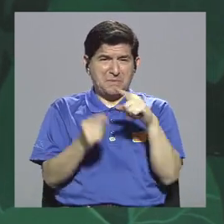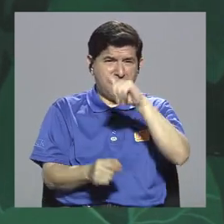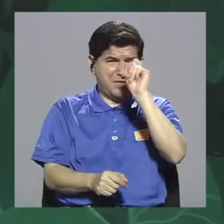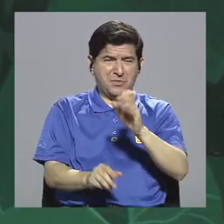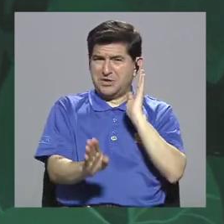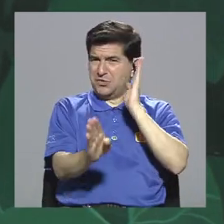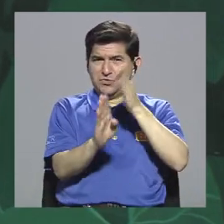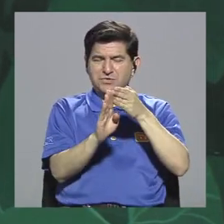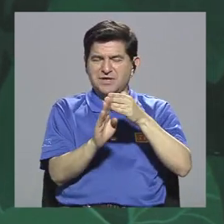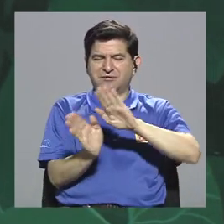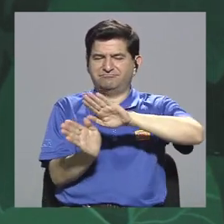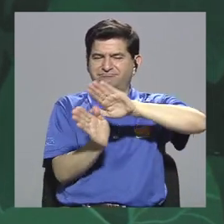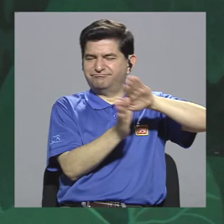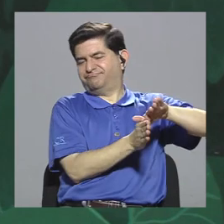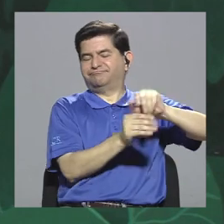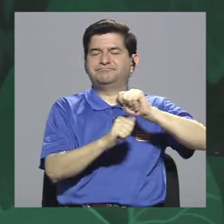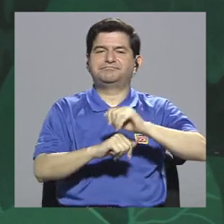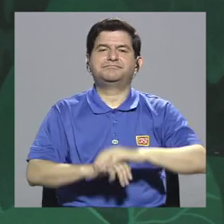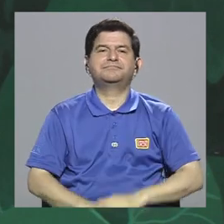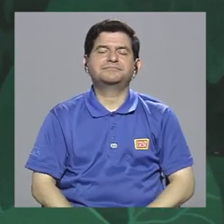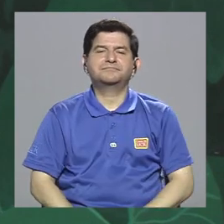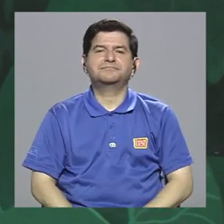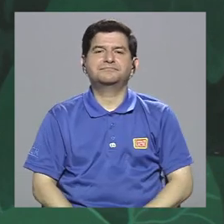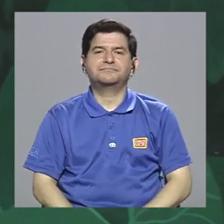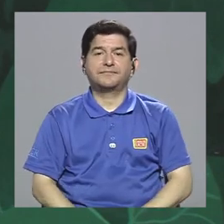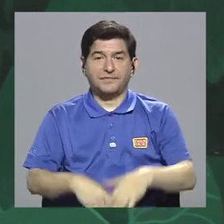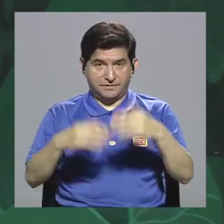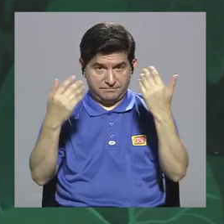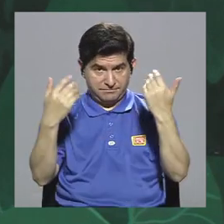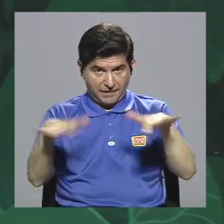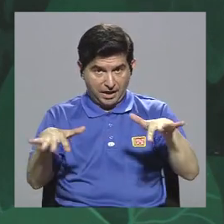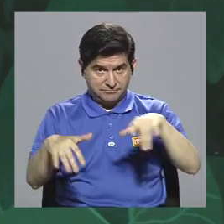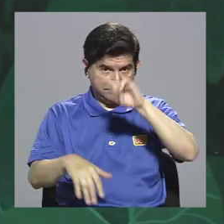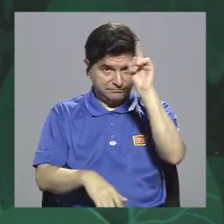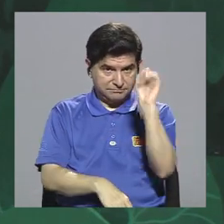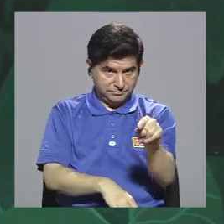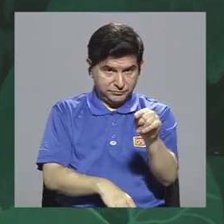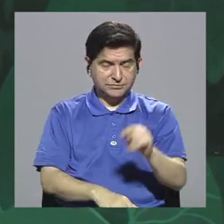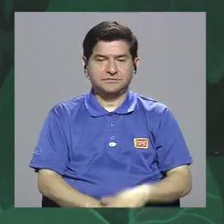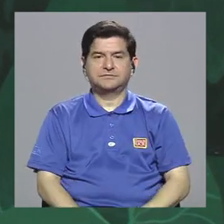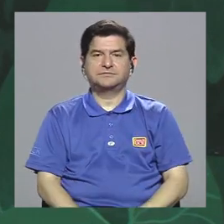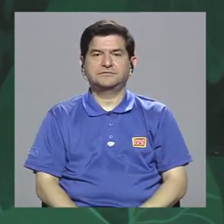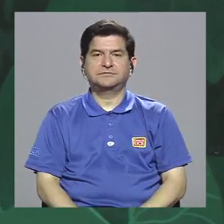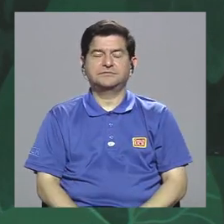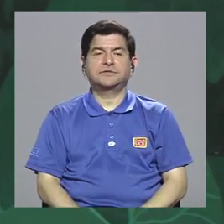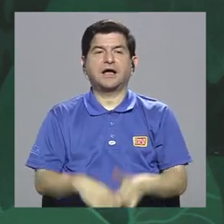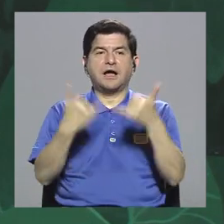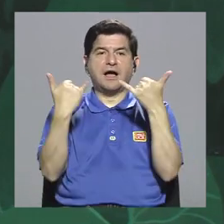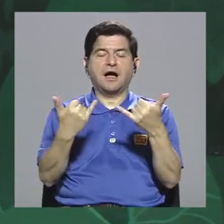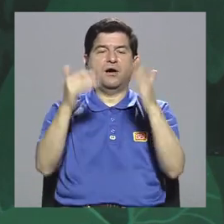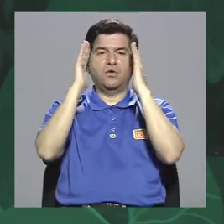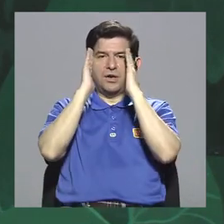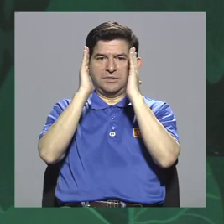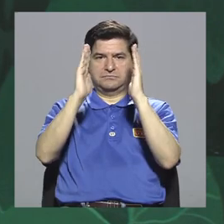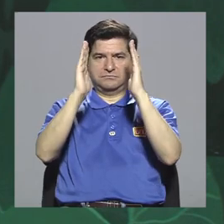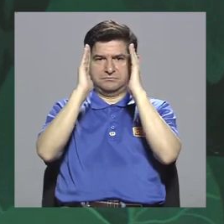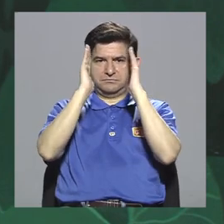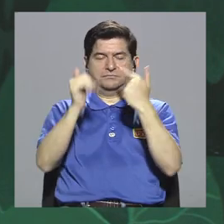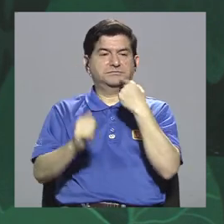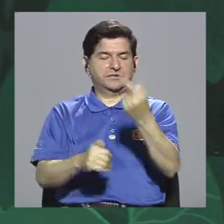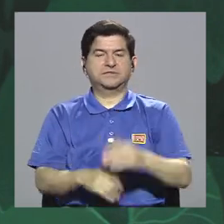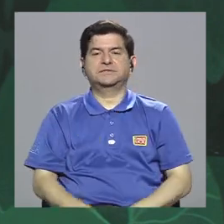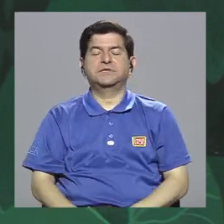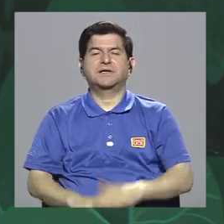directamente. Una vez que hacemos la pregunta, pues nos toca escuchar, como decíamos, una